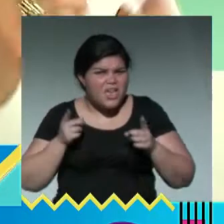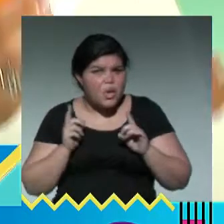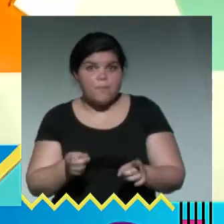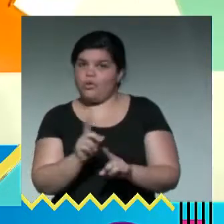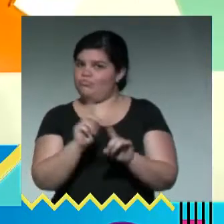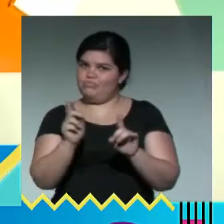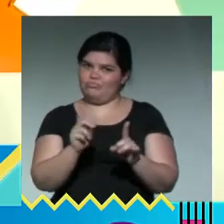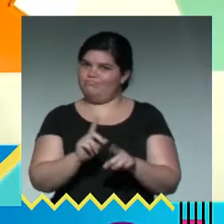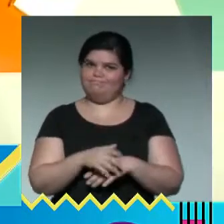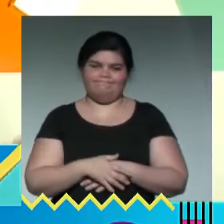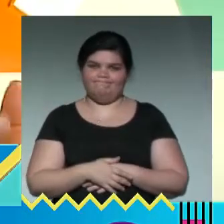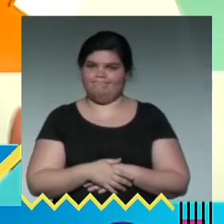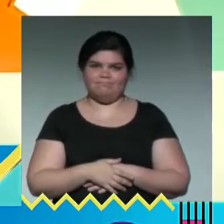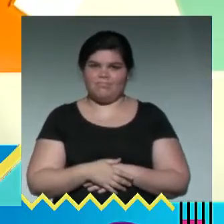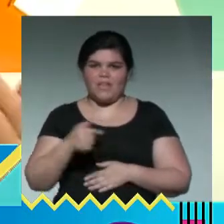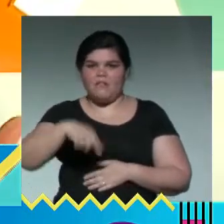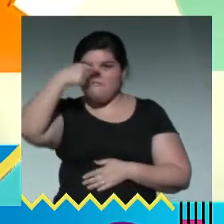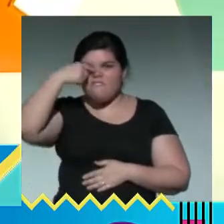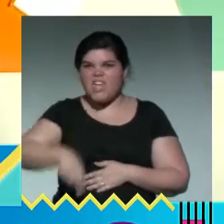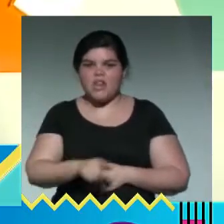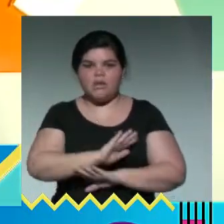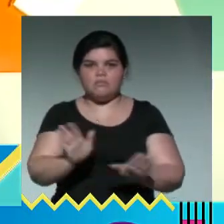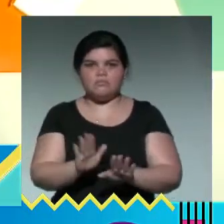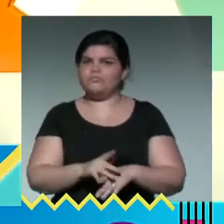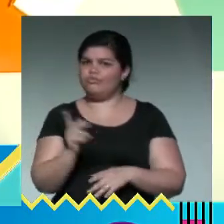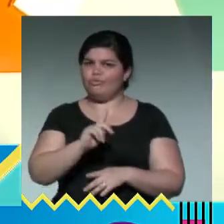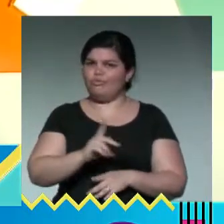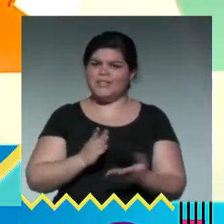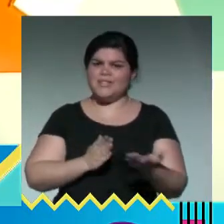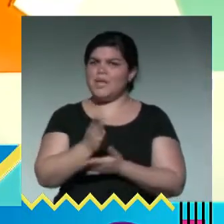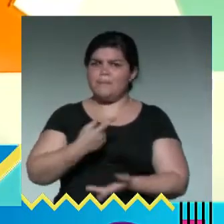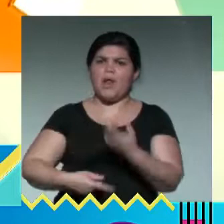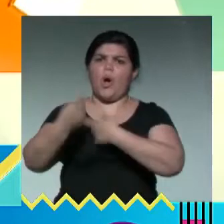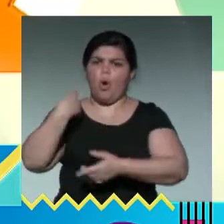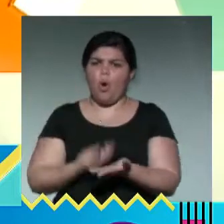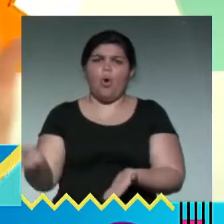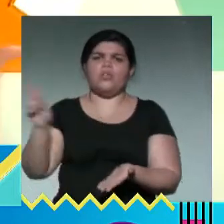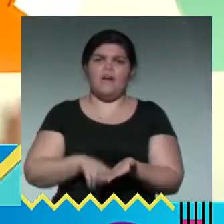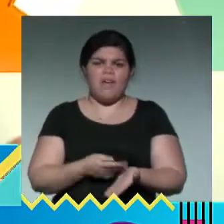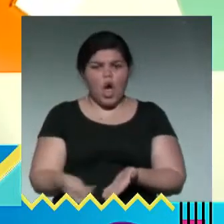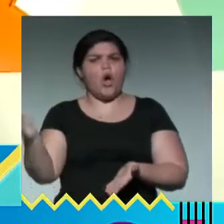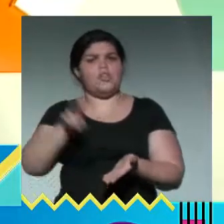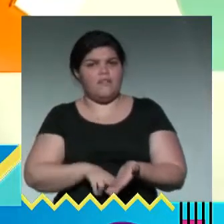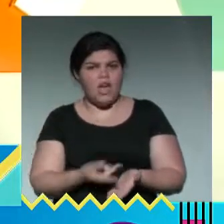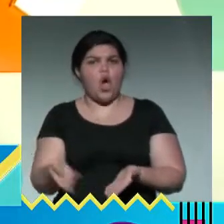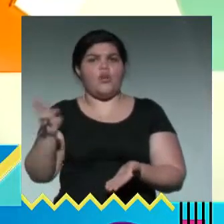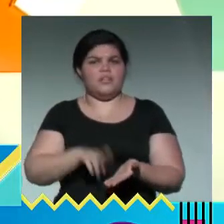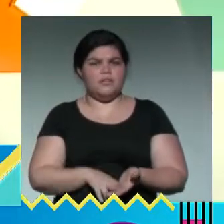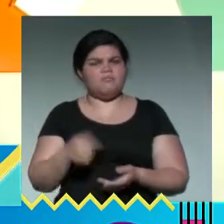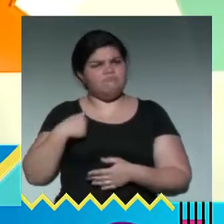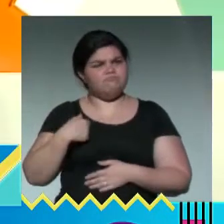está cerrado con un final. La historia todo el tiempo se está revisando. Yo personalmente, frente a esa polémica que se